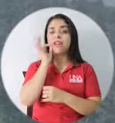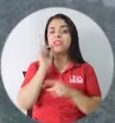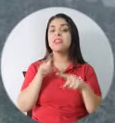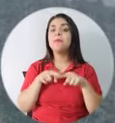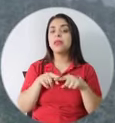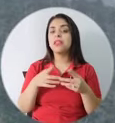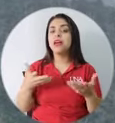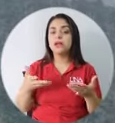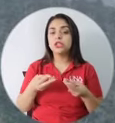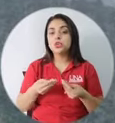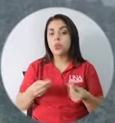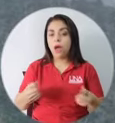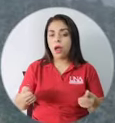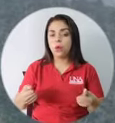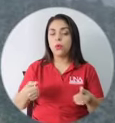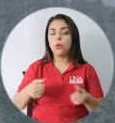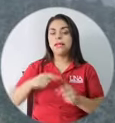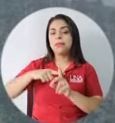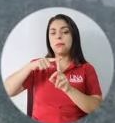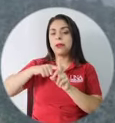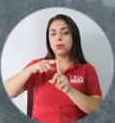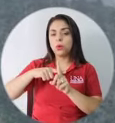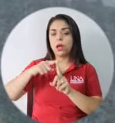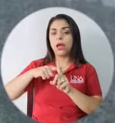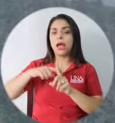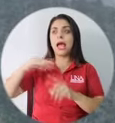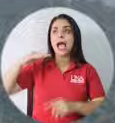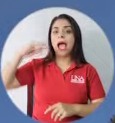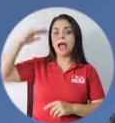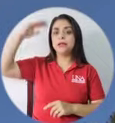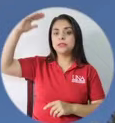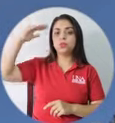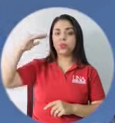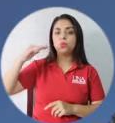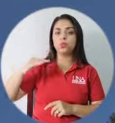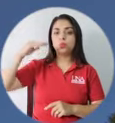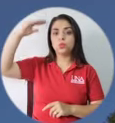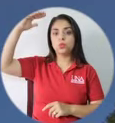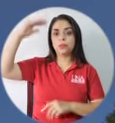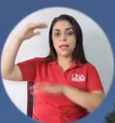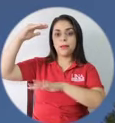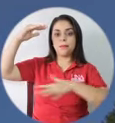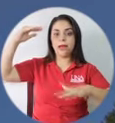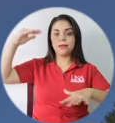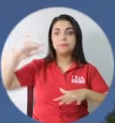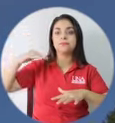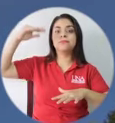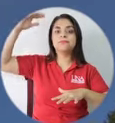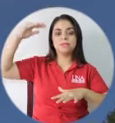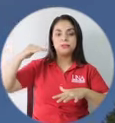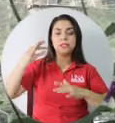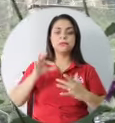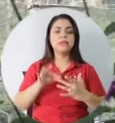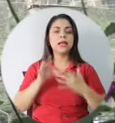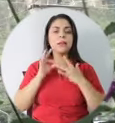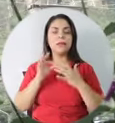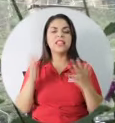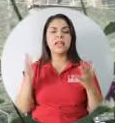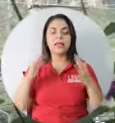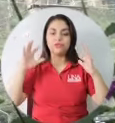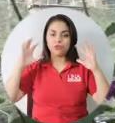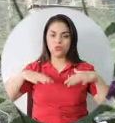café depende mucho de los suelos, de la temperatura, de la altitud con respecto al mar y